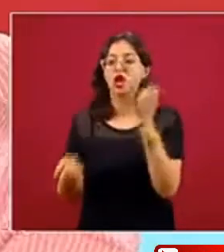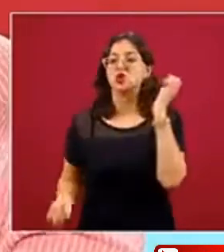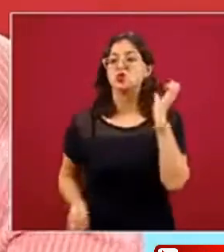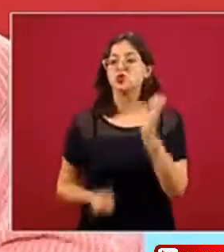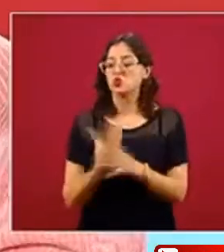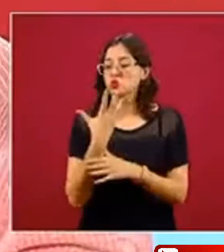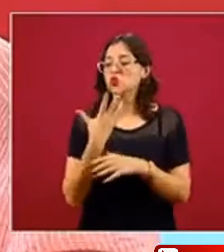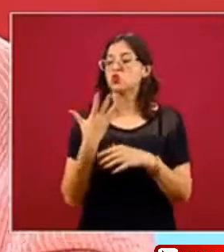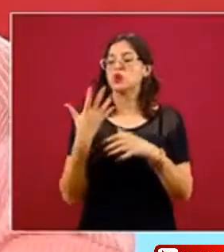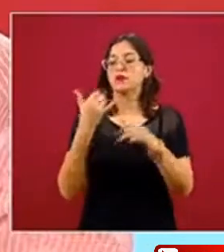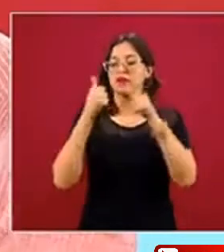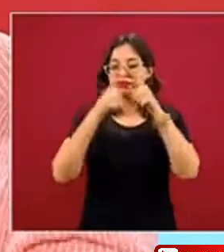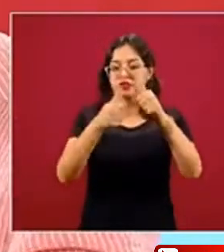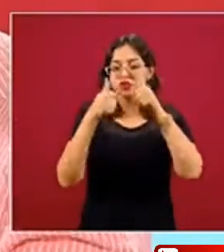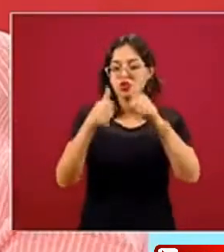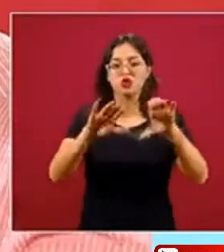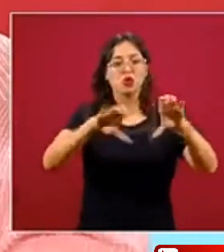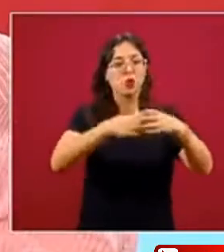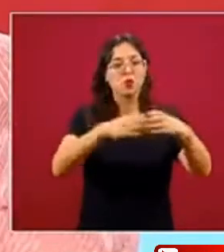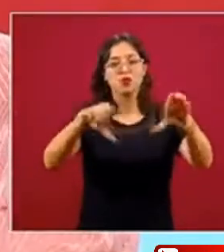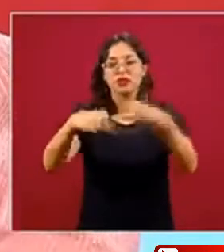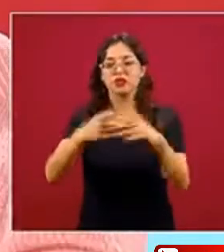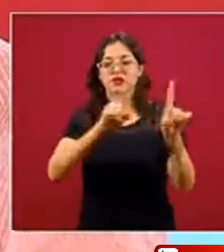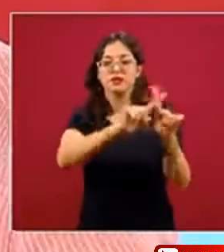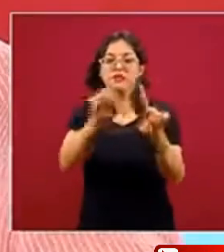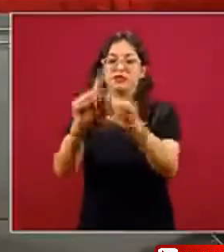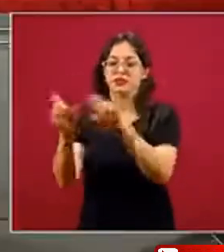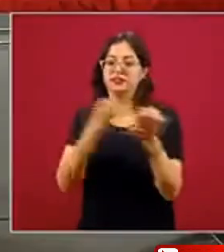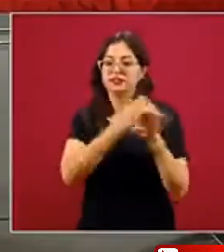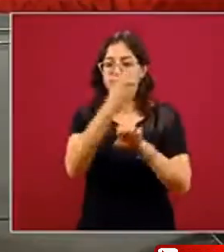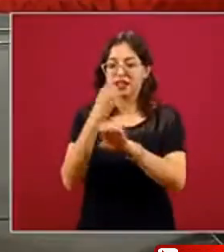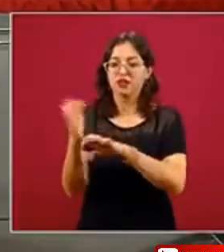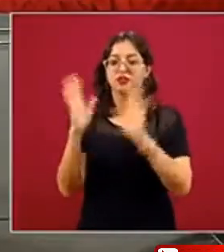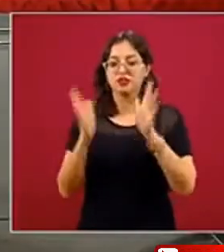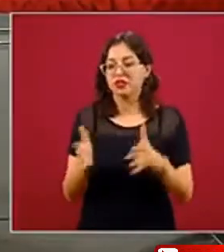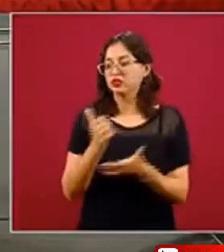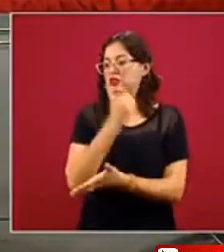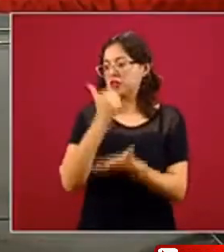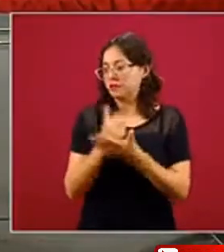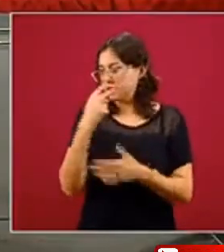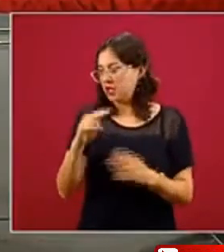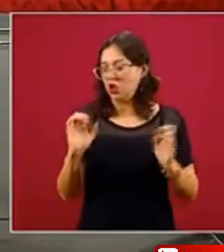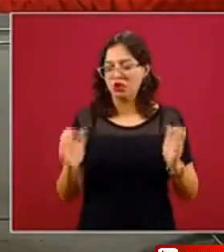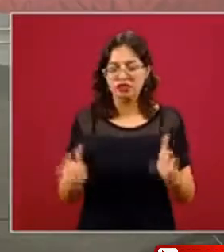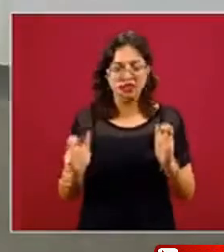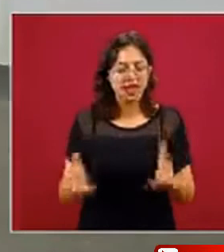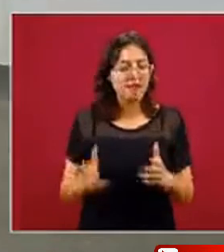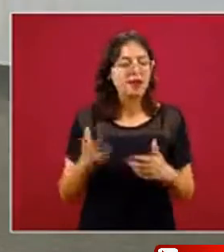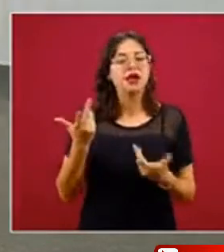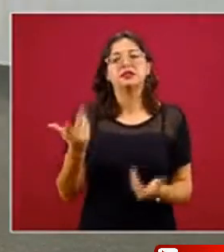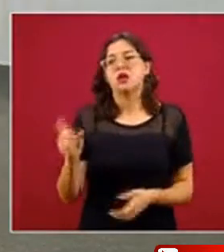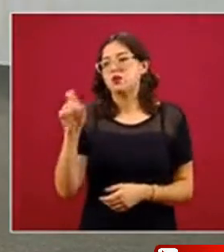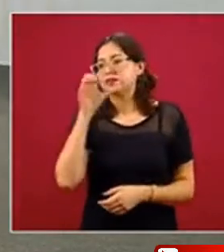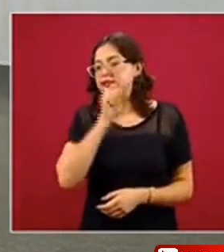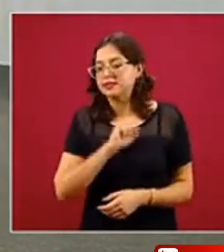programas comunitarios que varios estados iniciaron, la Ciudad de México, Chiapas, Aguascalientes,